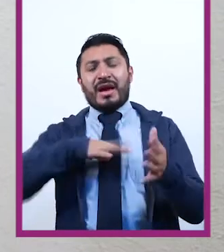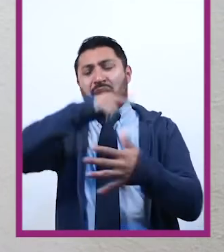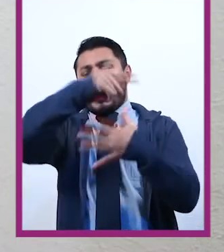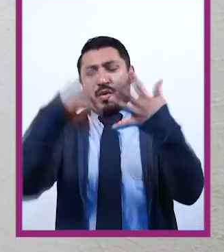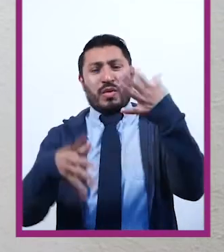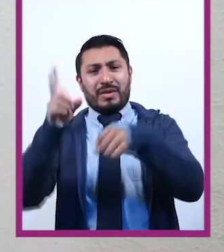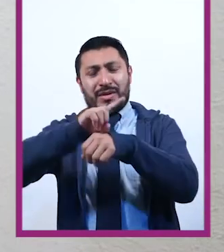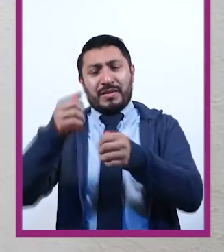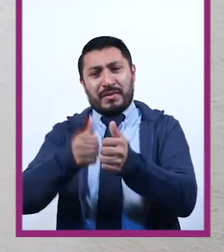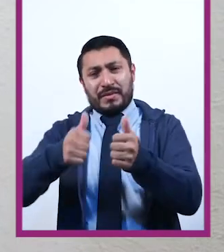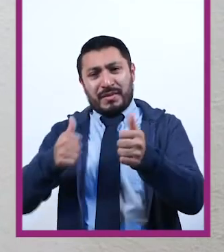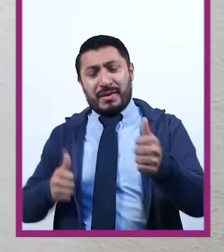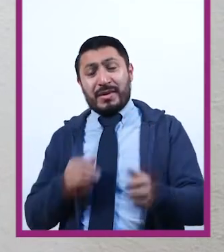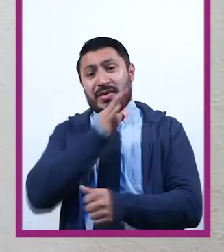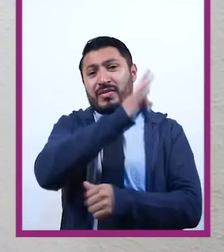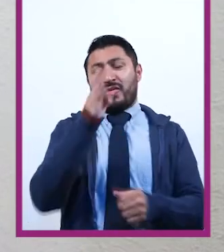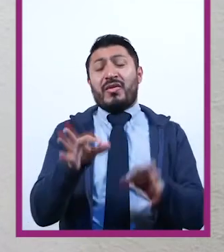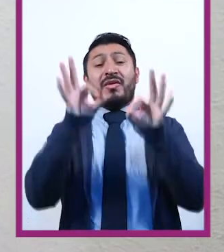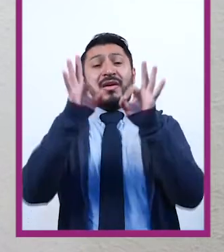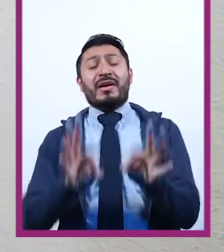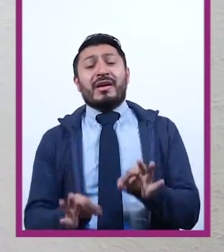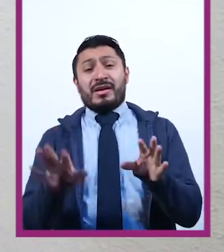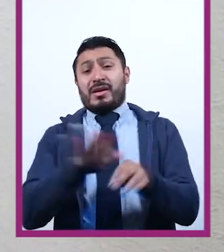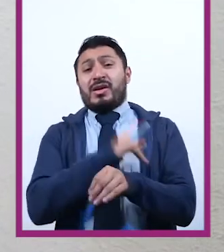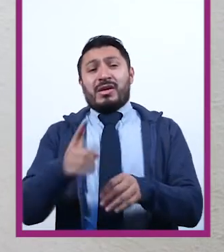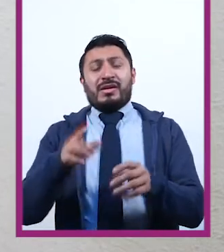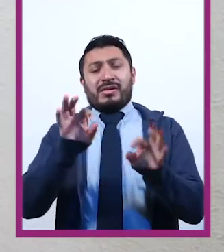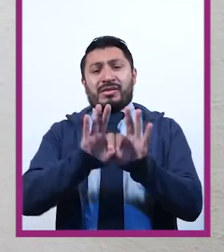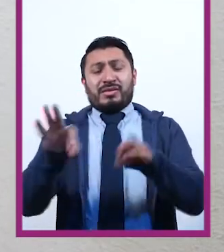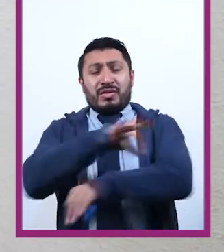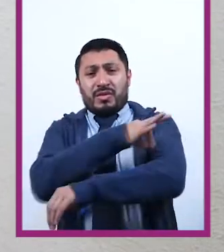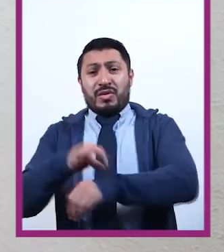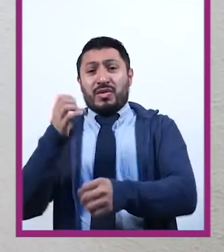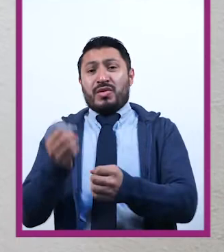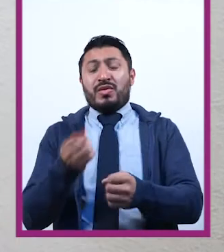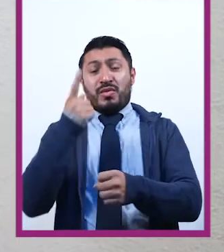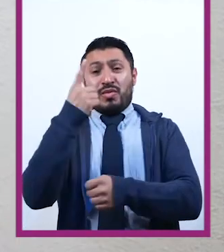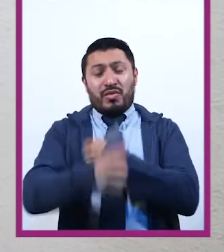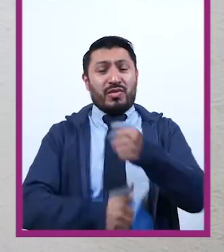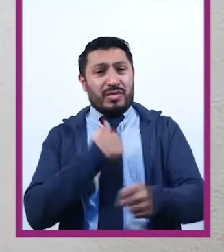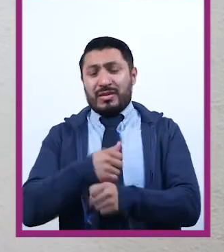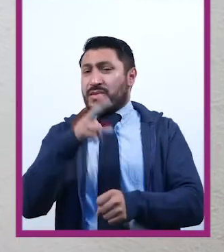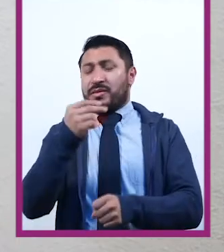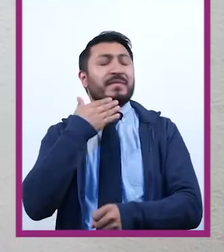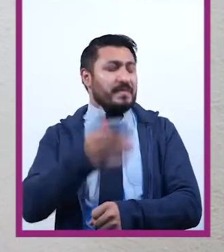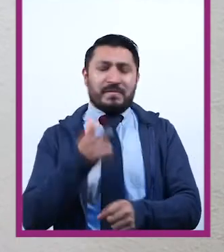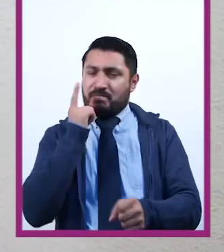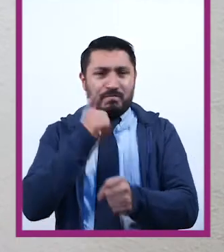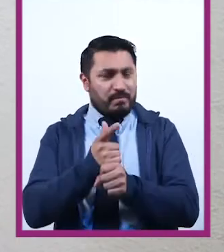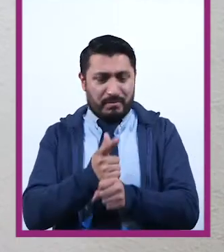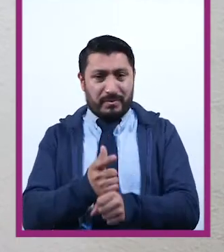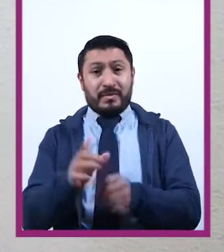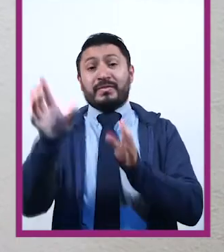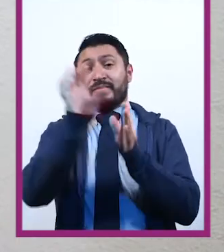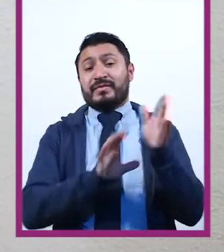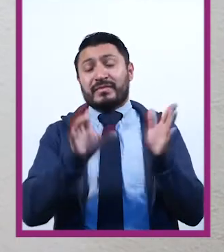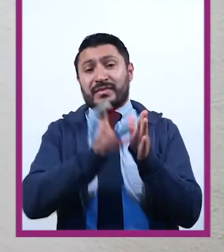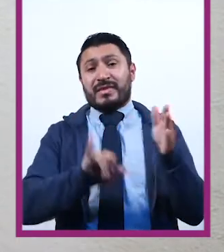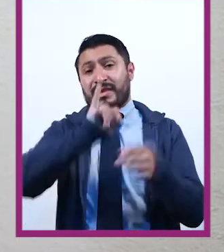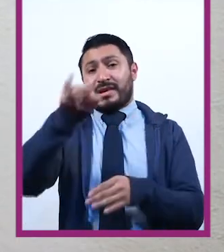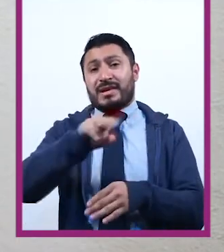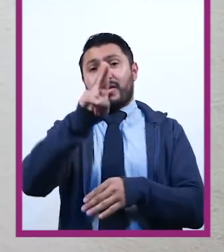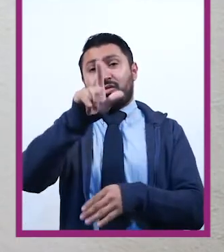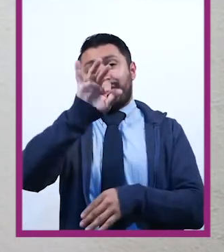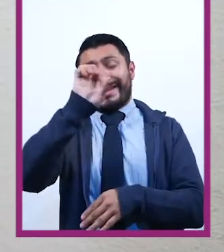tenía varios días de retraso con respecto a la fecha correcta, porque su medición de lo que duraba el año no fue bien calculada. El